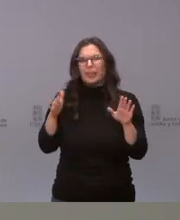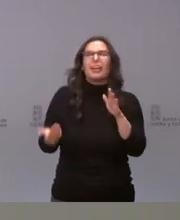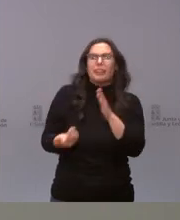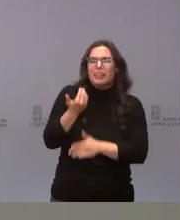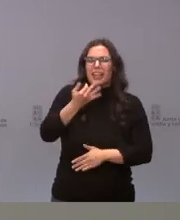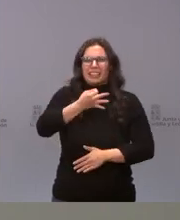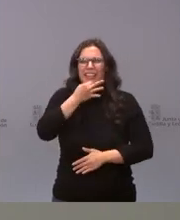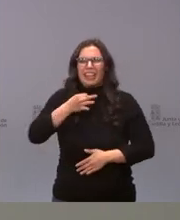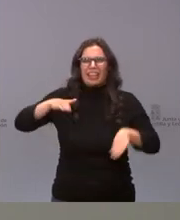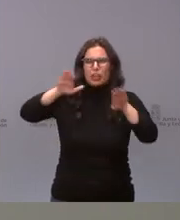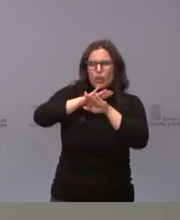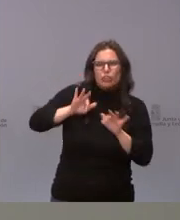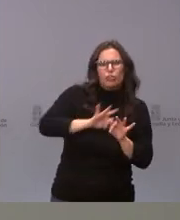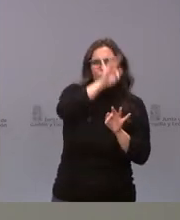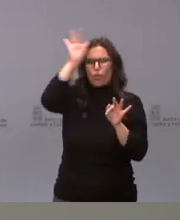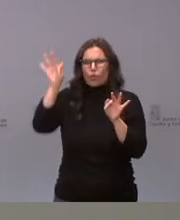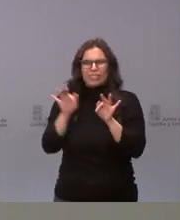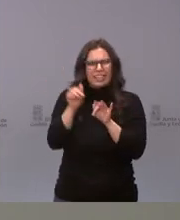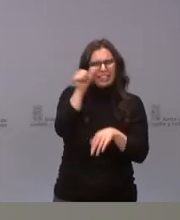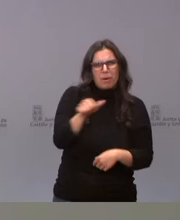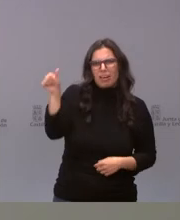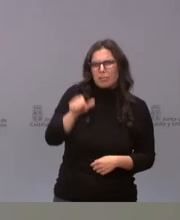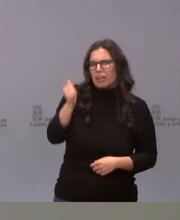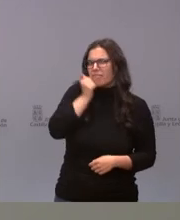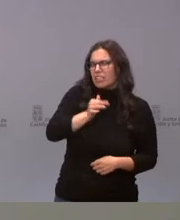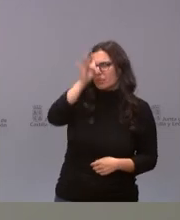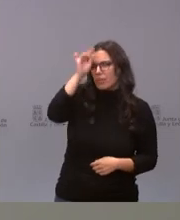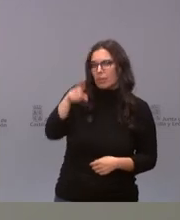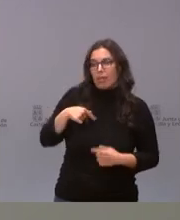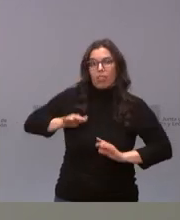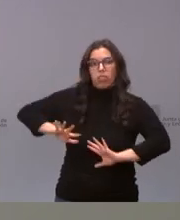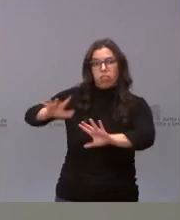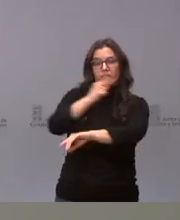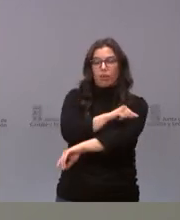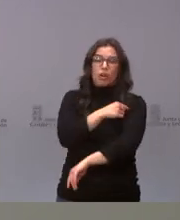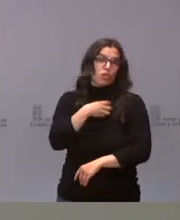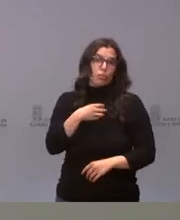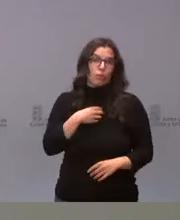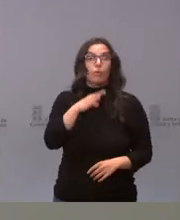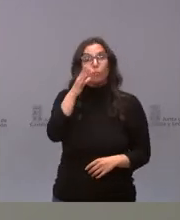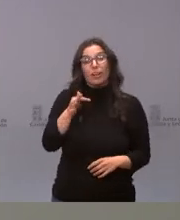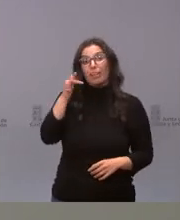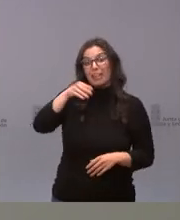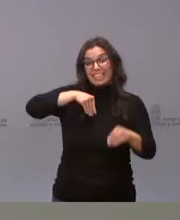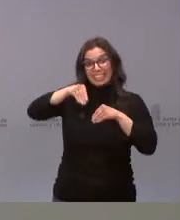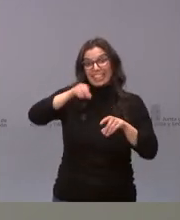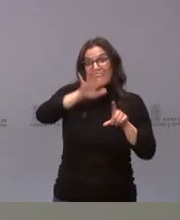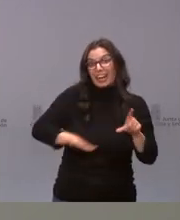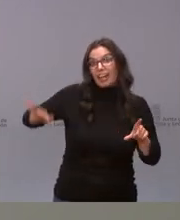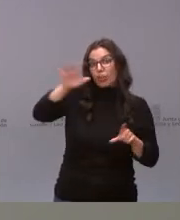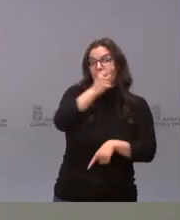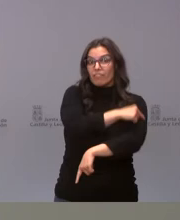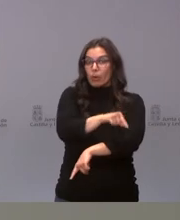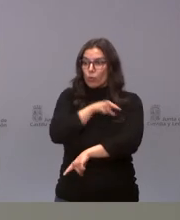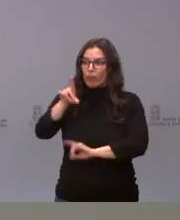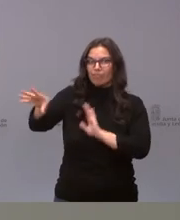tardes, noches, fines de semana, evidentemente no podemos dejarles sin vacunar, entre otras cosas porque la Estrategia Nacional de Vacunas les